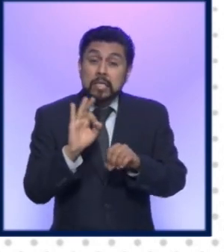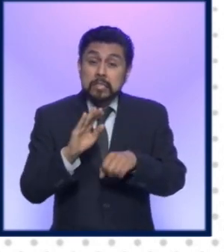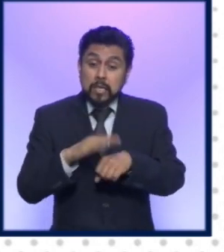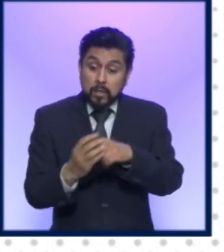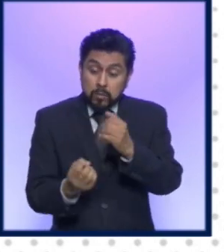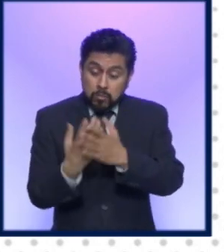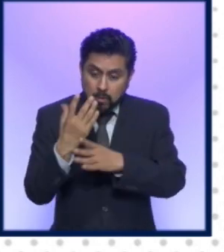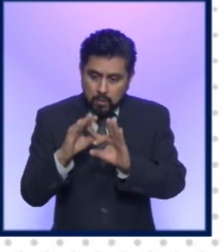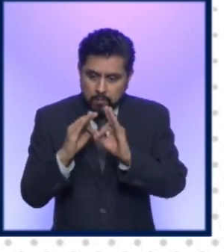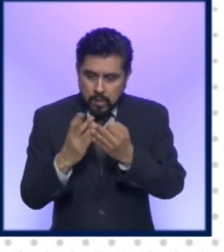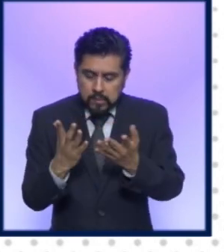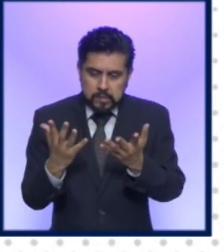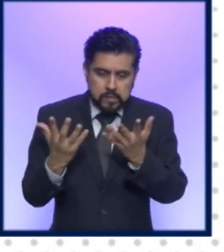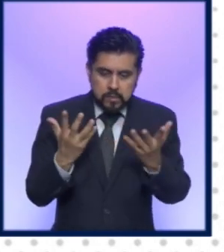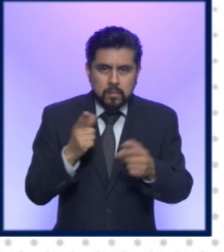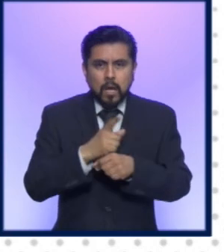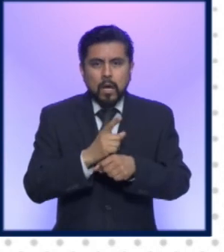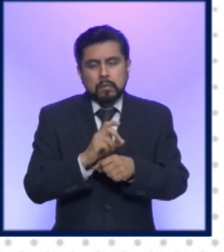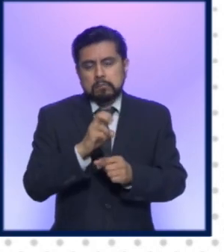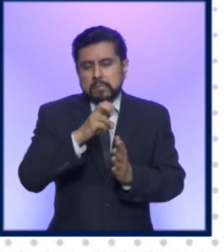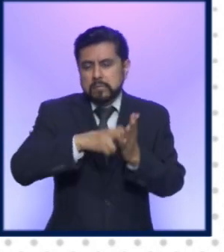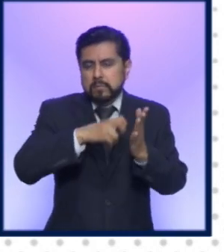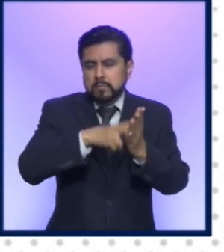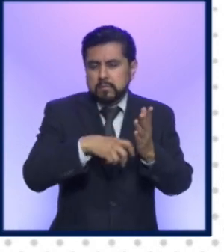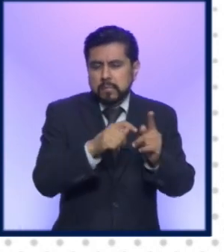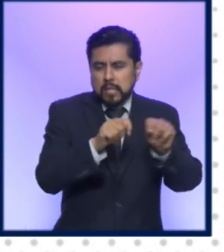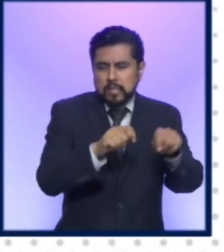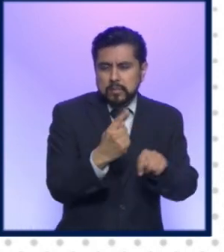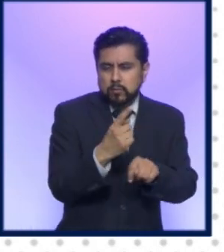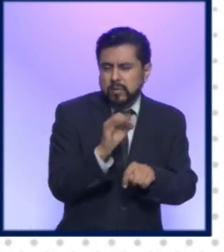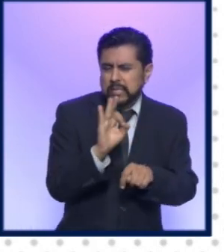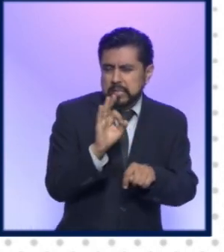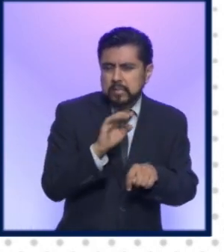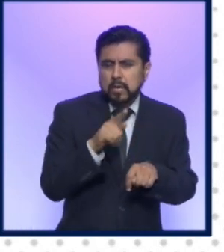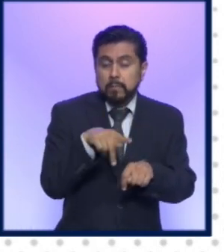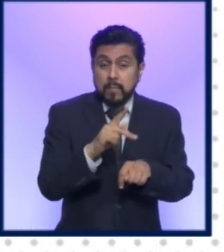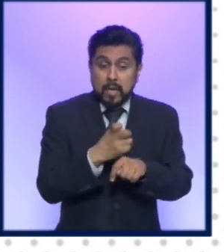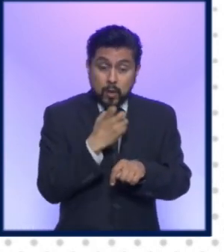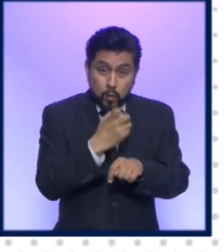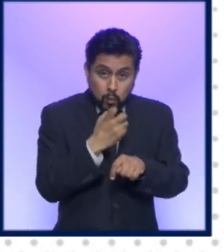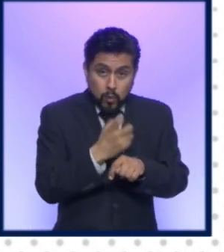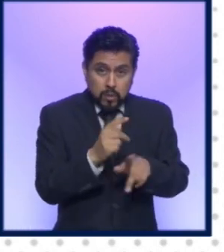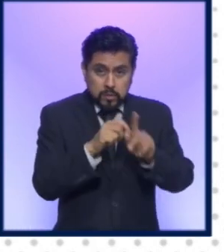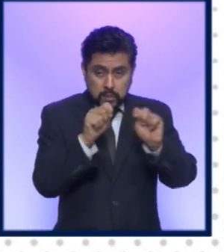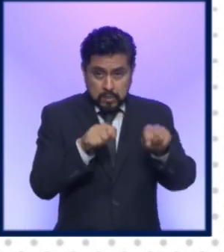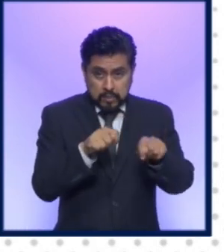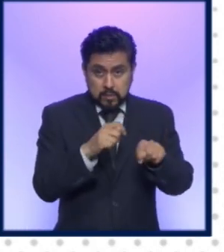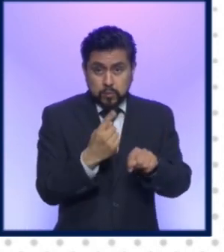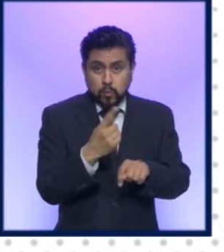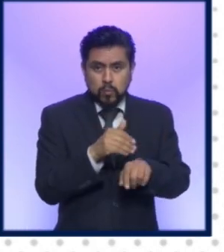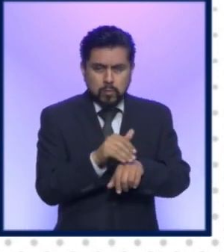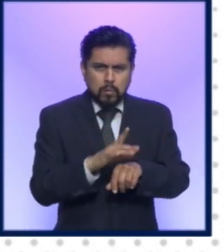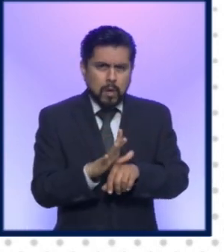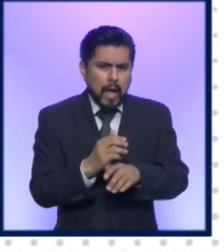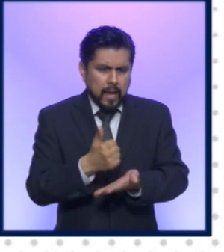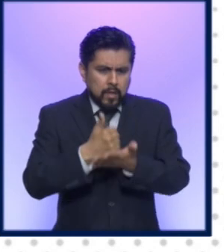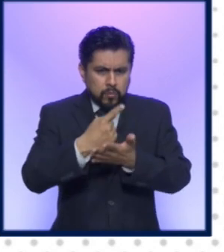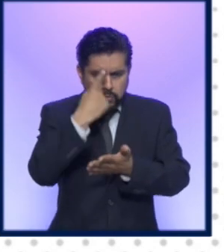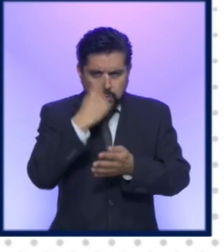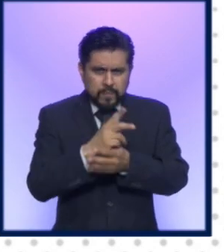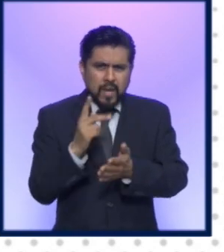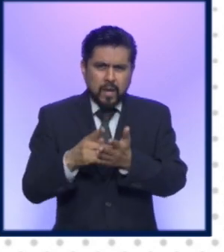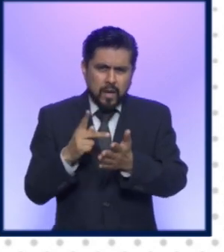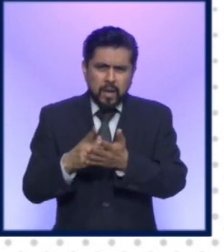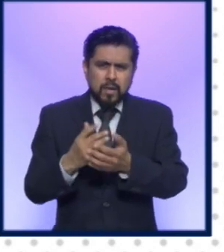creación de una jurisprudencia pero la finalidad la finalidad que persigue este criterio pues es evitar que se incurran en esta situación en esta